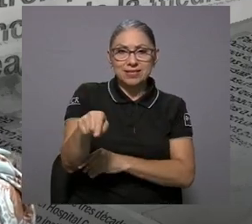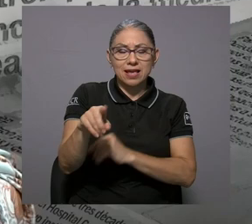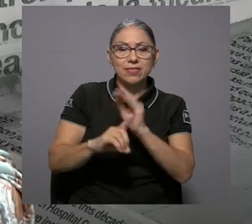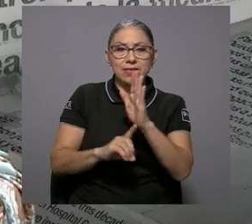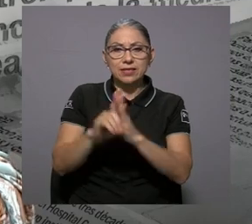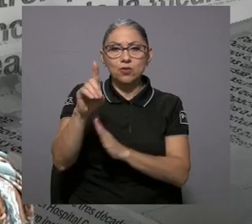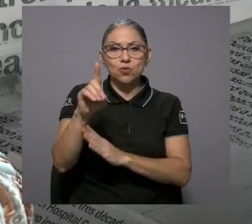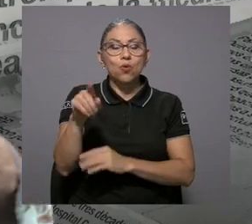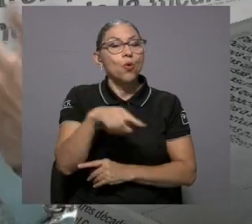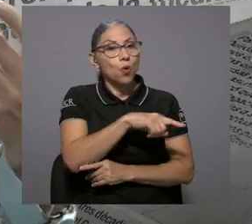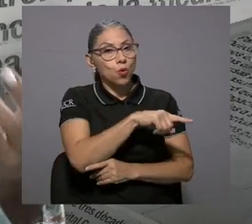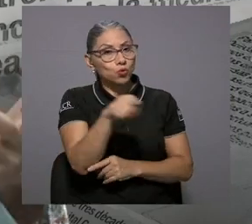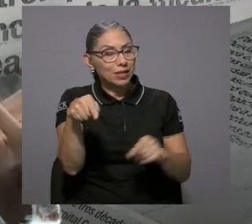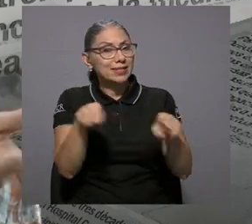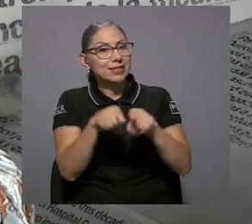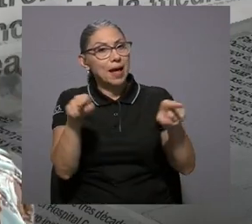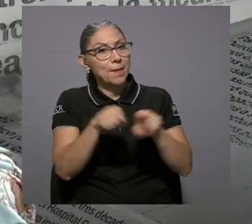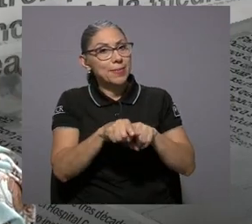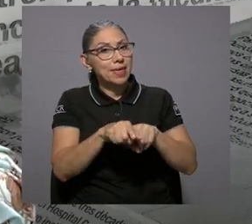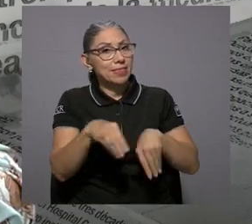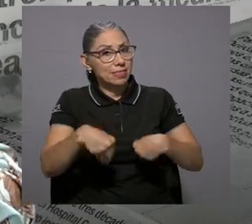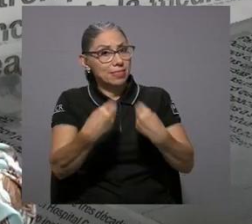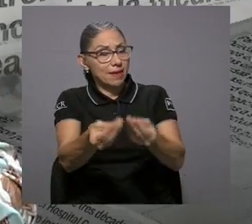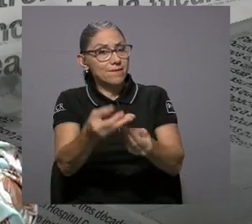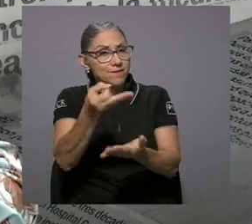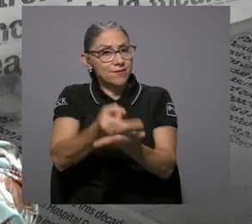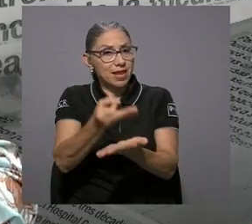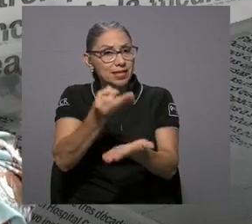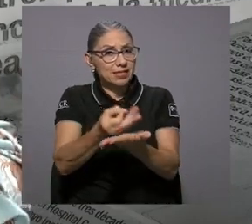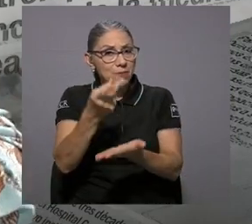también proporcionan financiamiento.